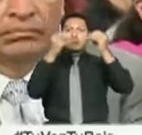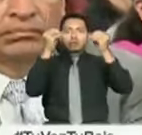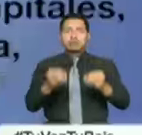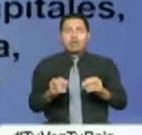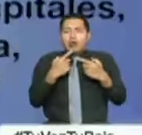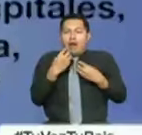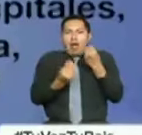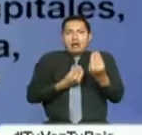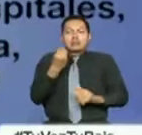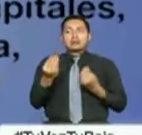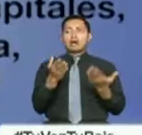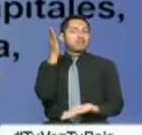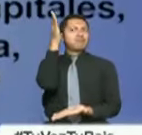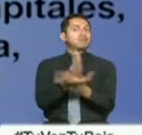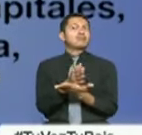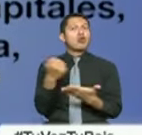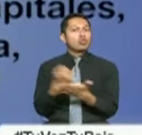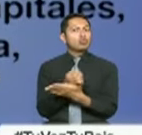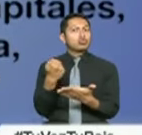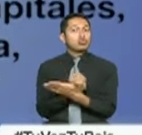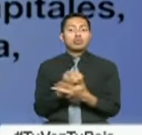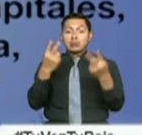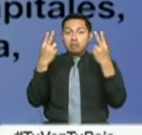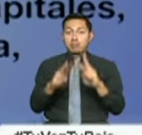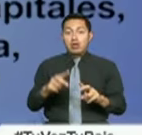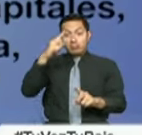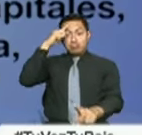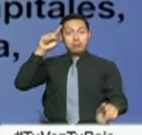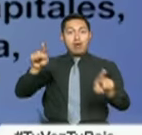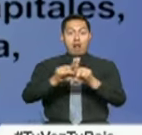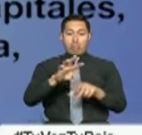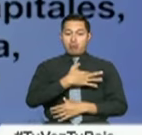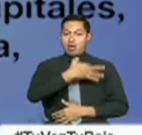sentido, destacó la propuesta ecuatoriana sobre el pacto ético, que